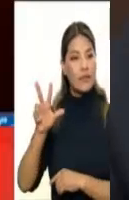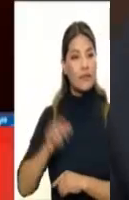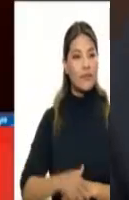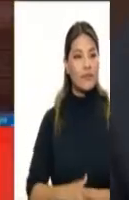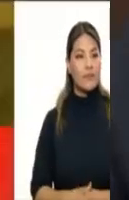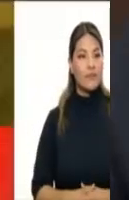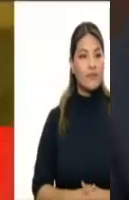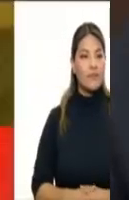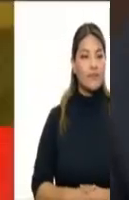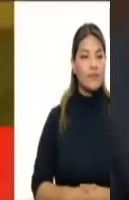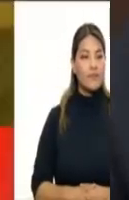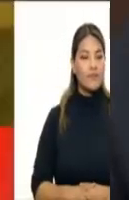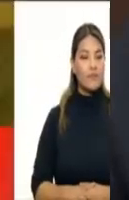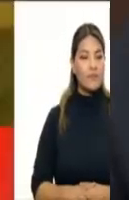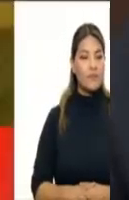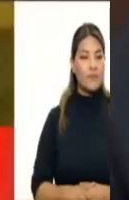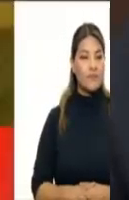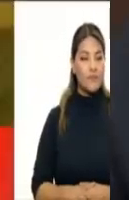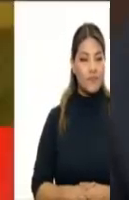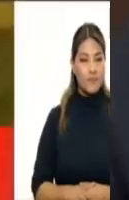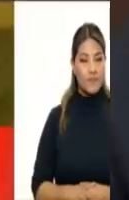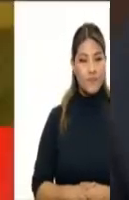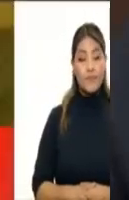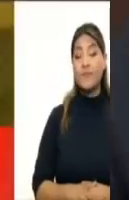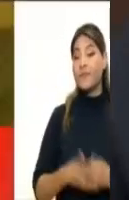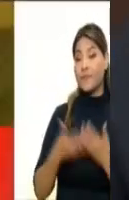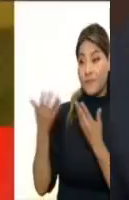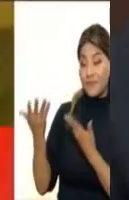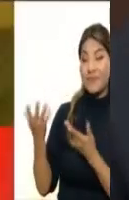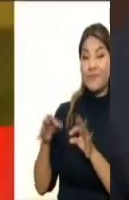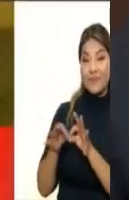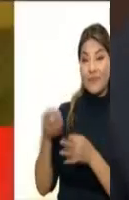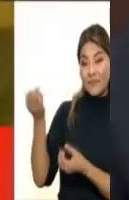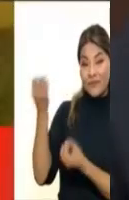amigos, déjanos tus comentarios y con nosotros será hasta la próxima. Tupananchis Kama.